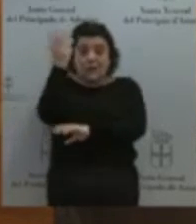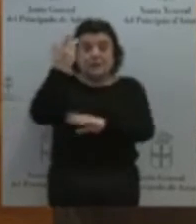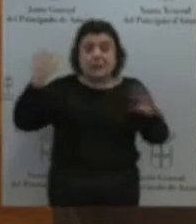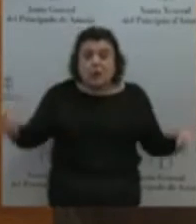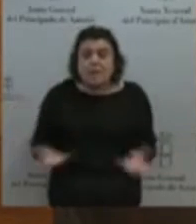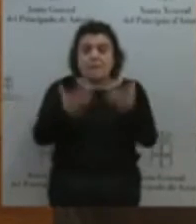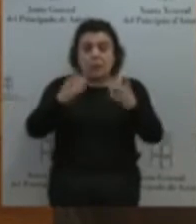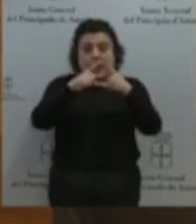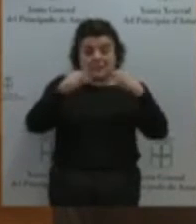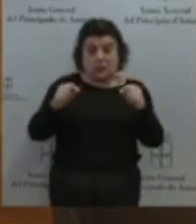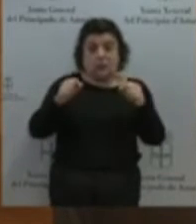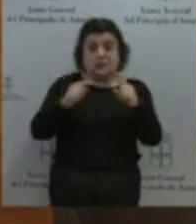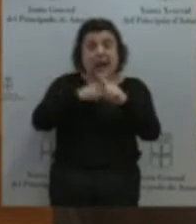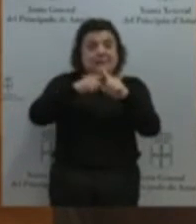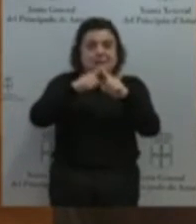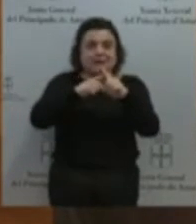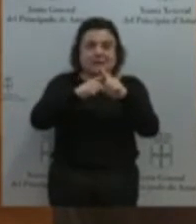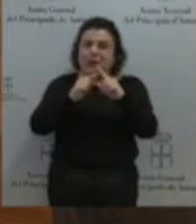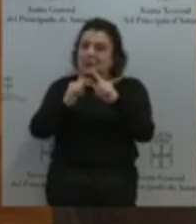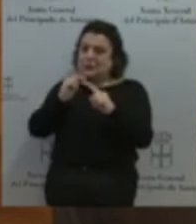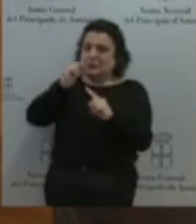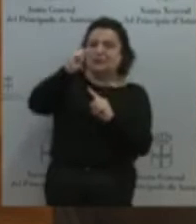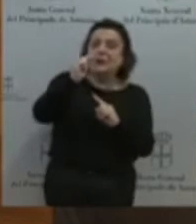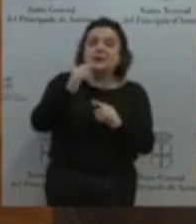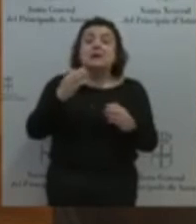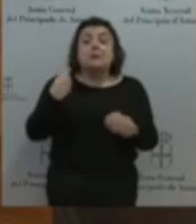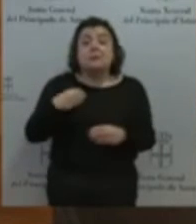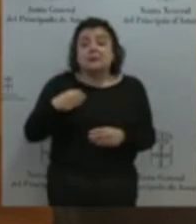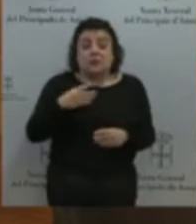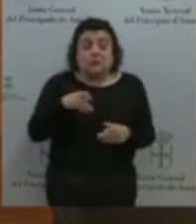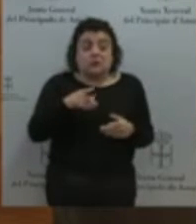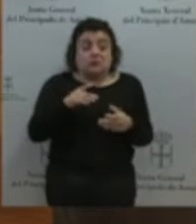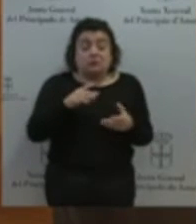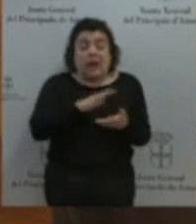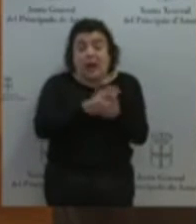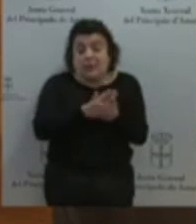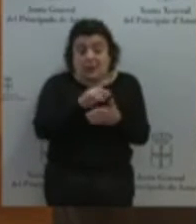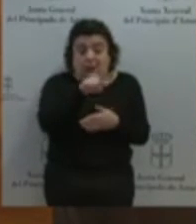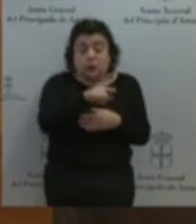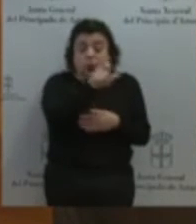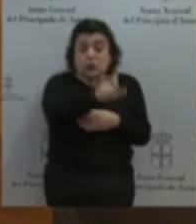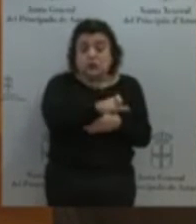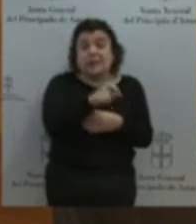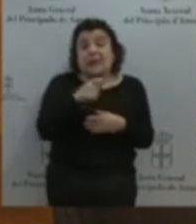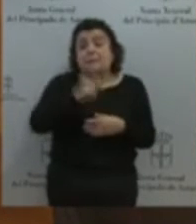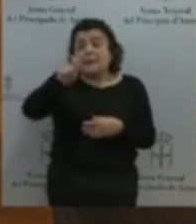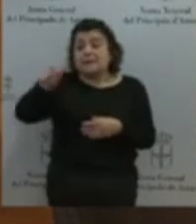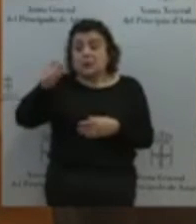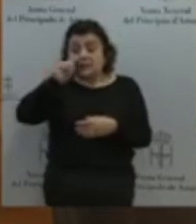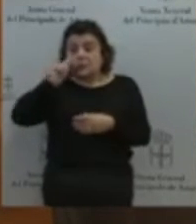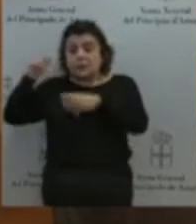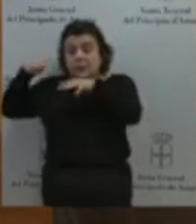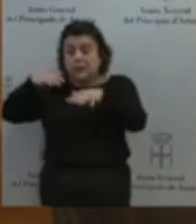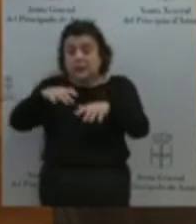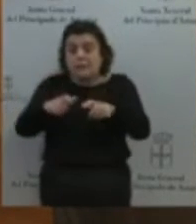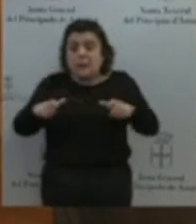como usted ha insinuado, en la llegada de más turistas de lo habitual. Y aquí hay 2 indicadores cruciales, que son los